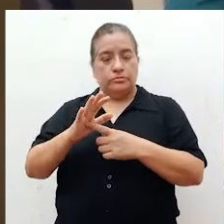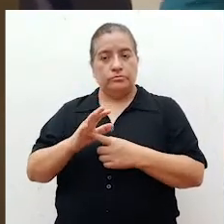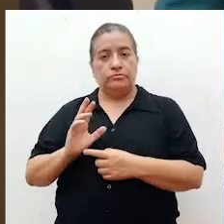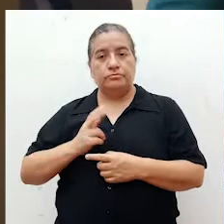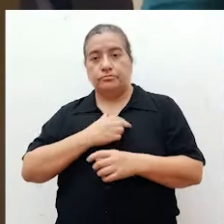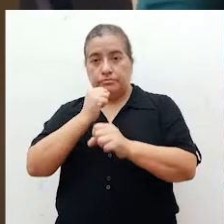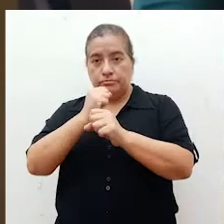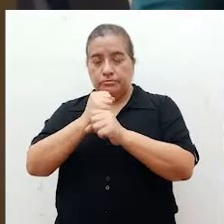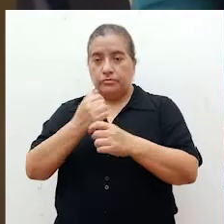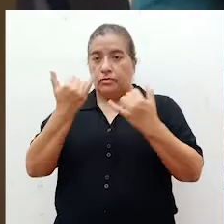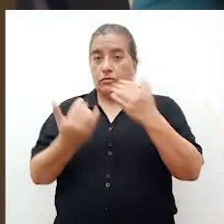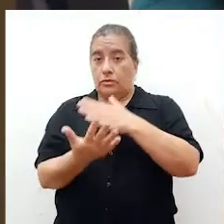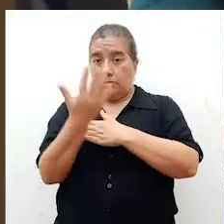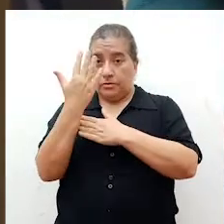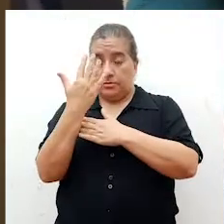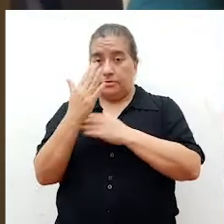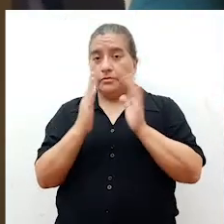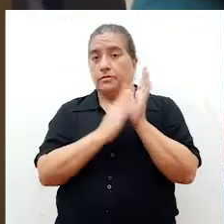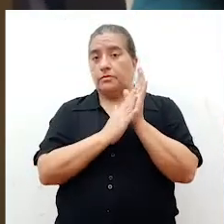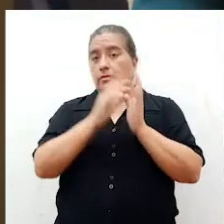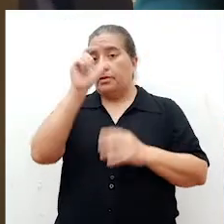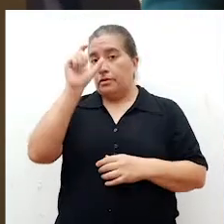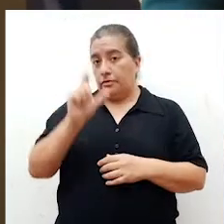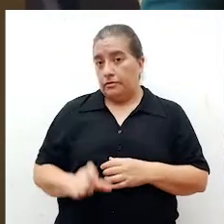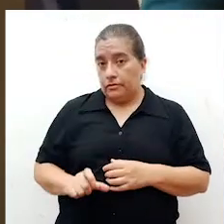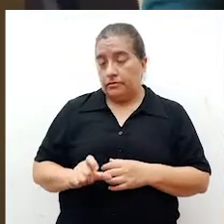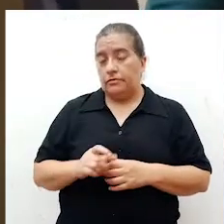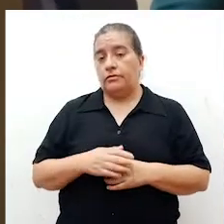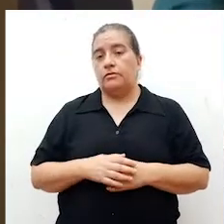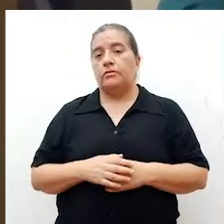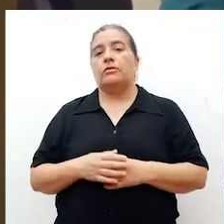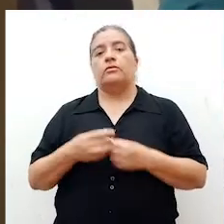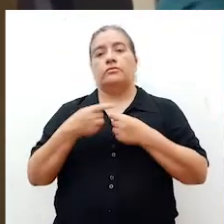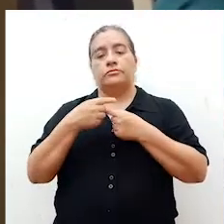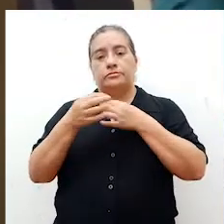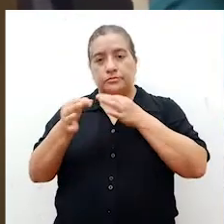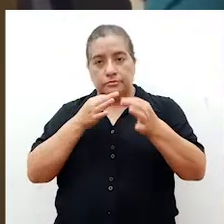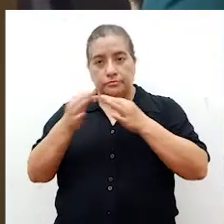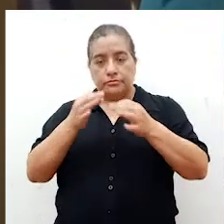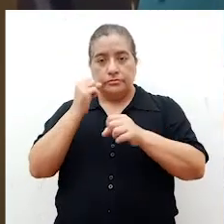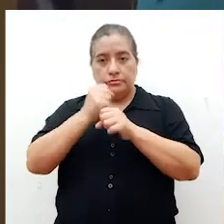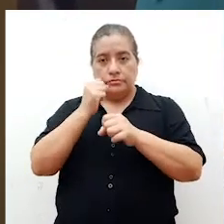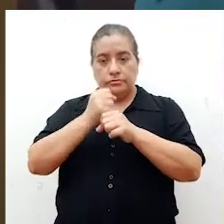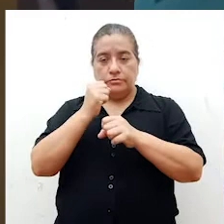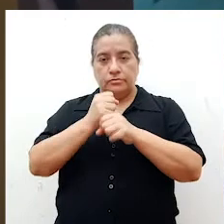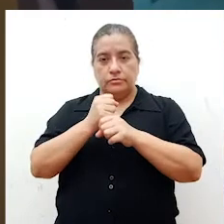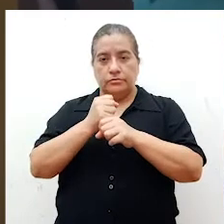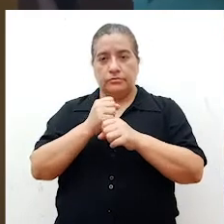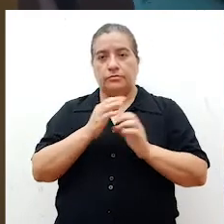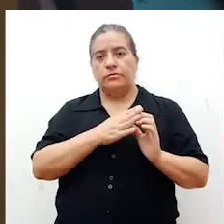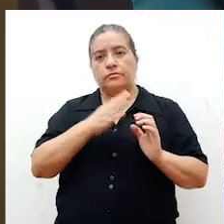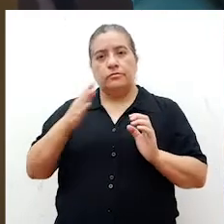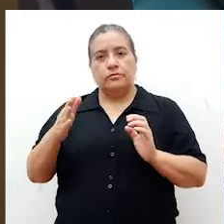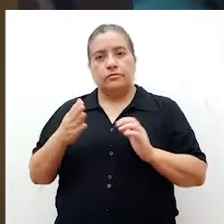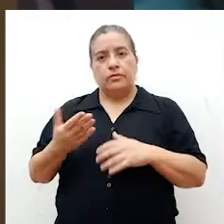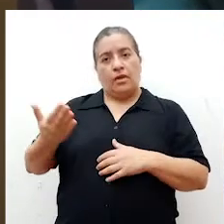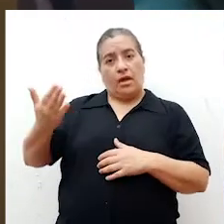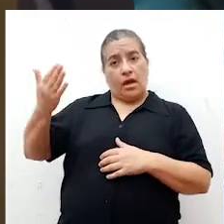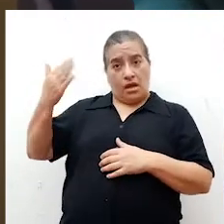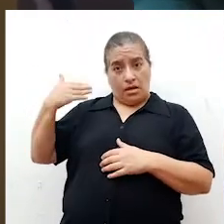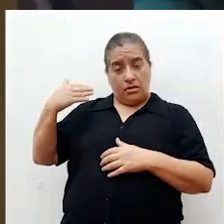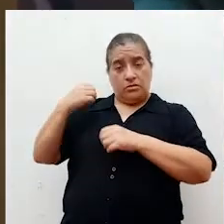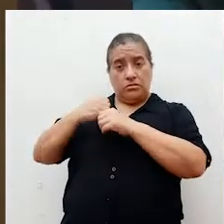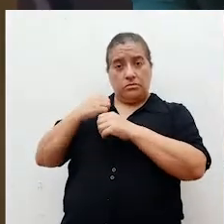fuerte para dar a conocer nuestro trabajo, esta mañana el Defensor del Pueblo va a dar cuenta del